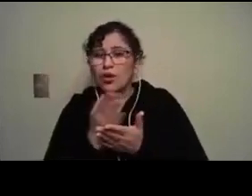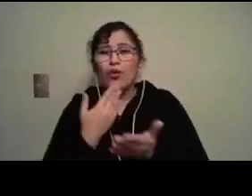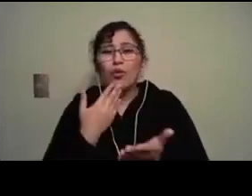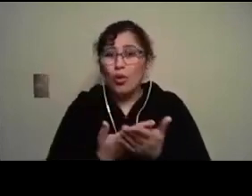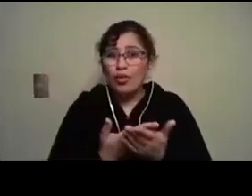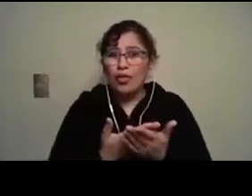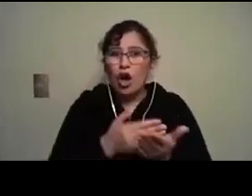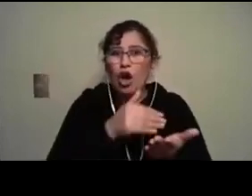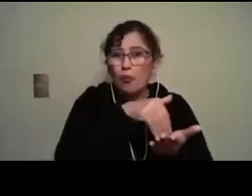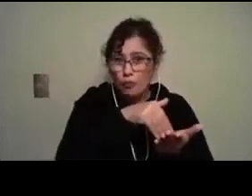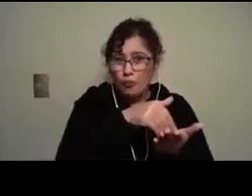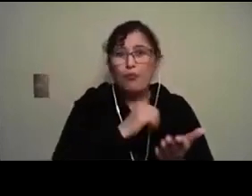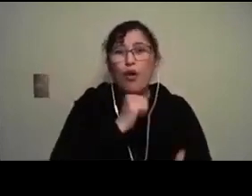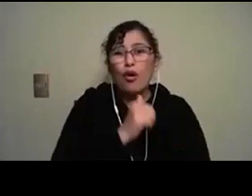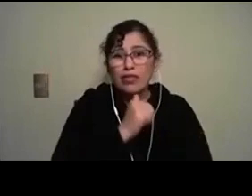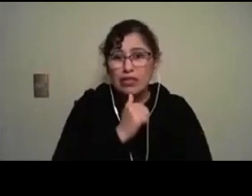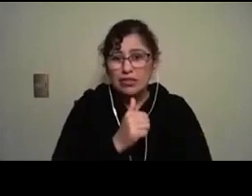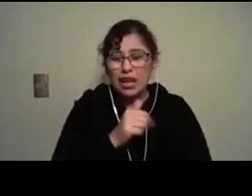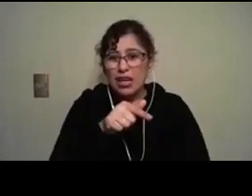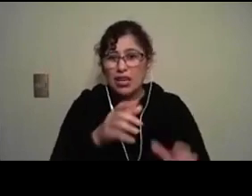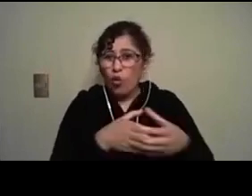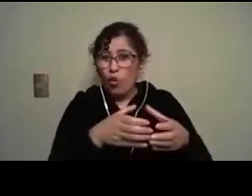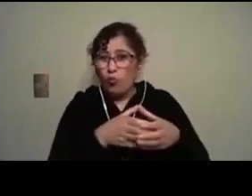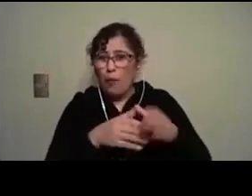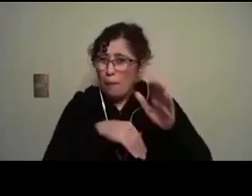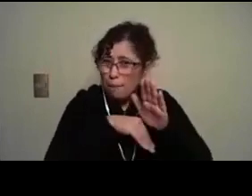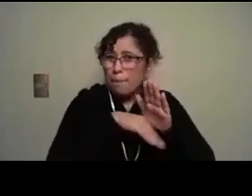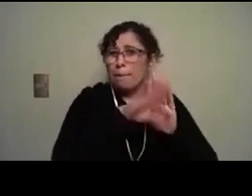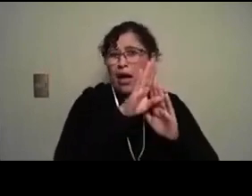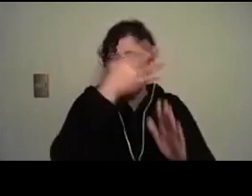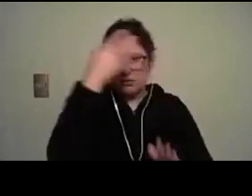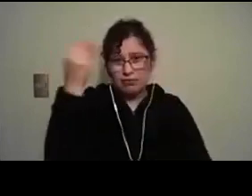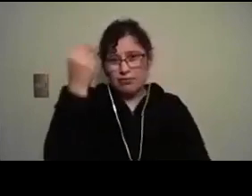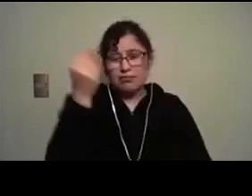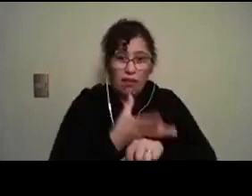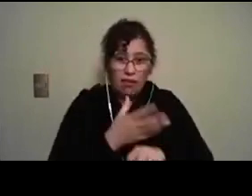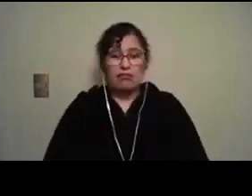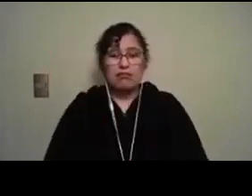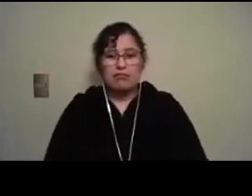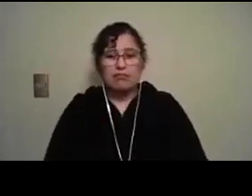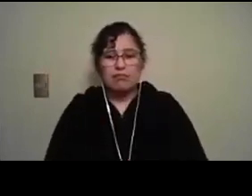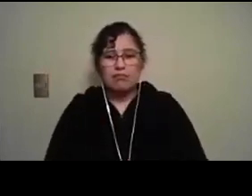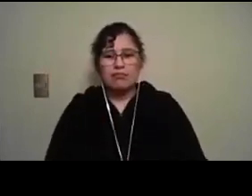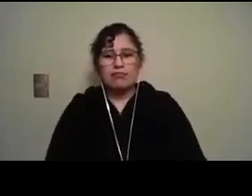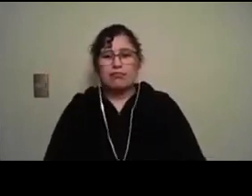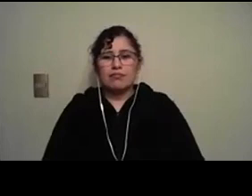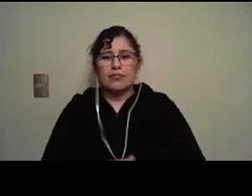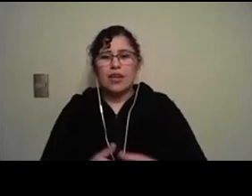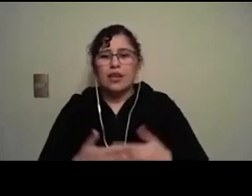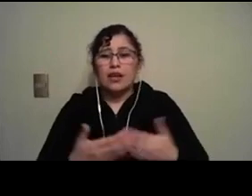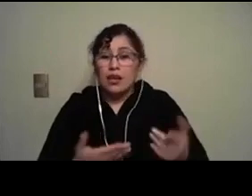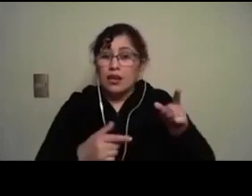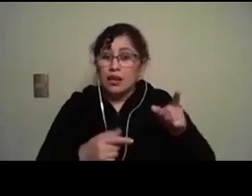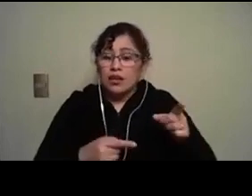niveles de estratos sociales más bajos. Entonces, quienes están más expuestos son las personas con menos recursos. Entonces, es donde especialmente